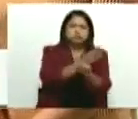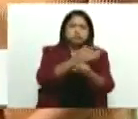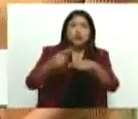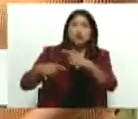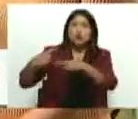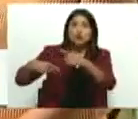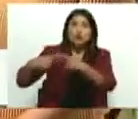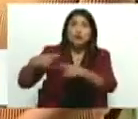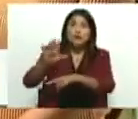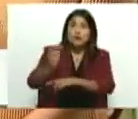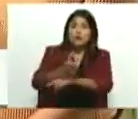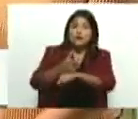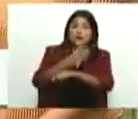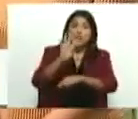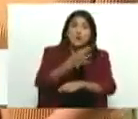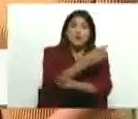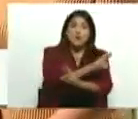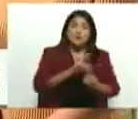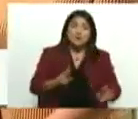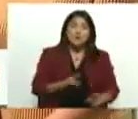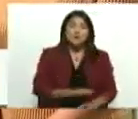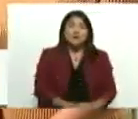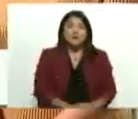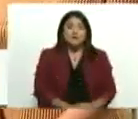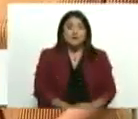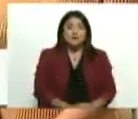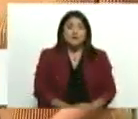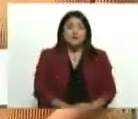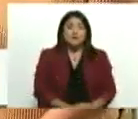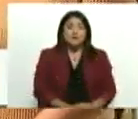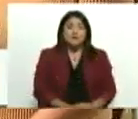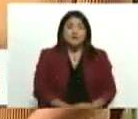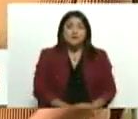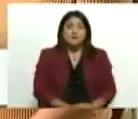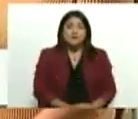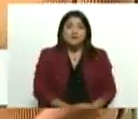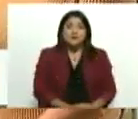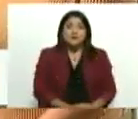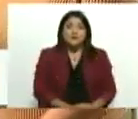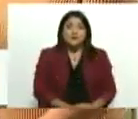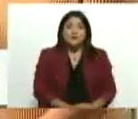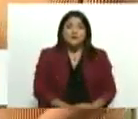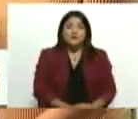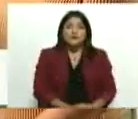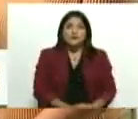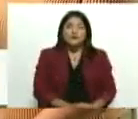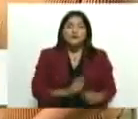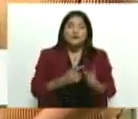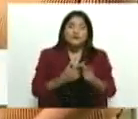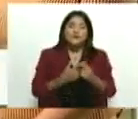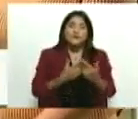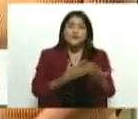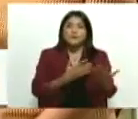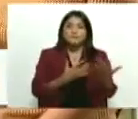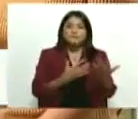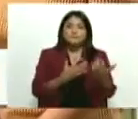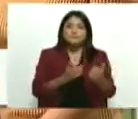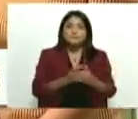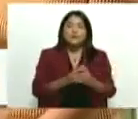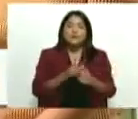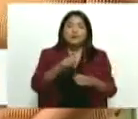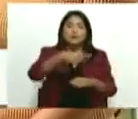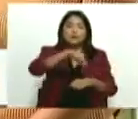de los gobiernos de la Cuarta República, también denunció con fuerza que esos